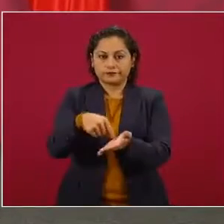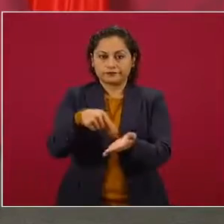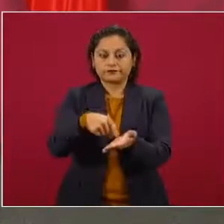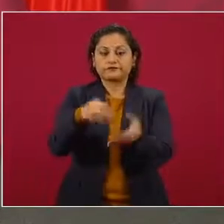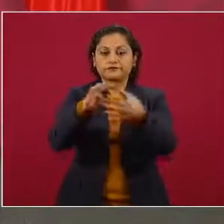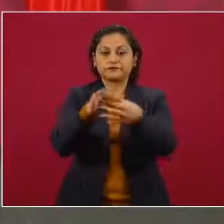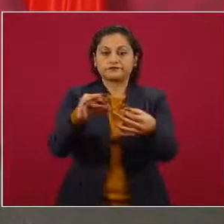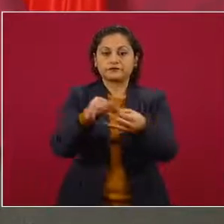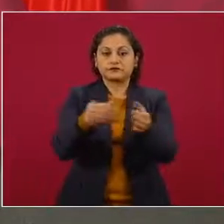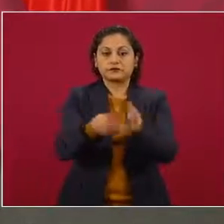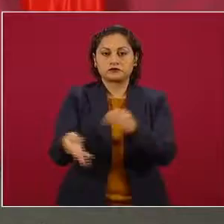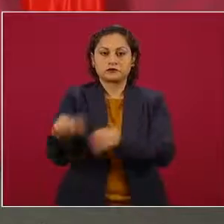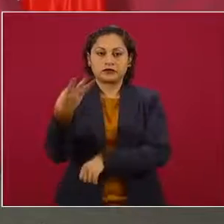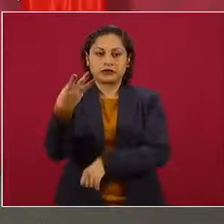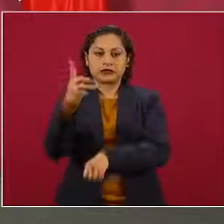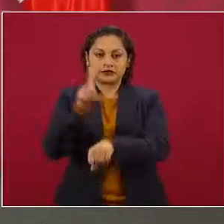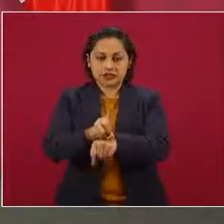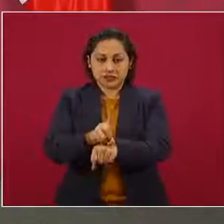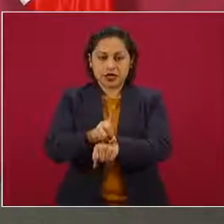propósito.